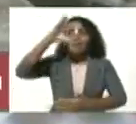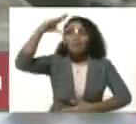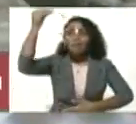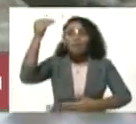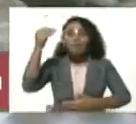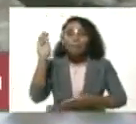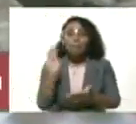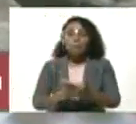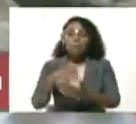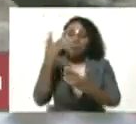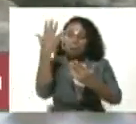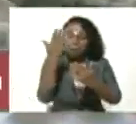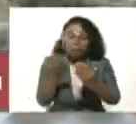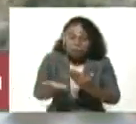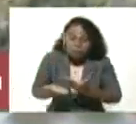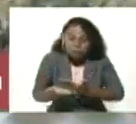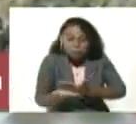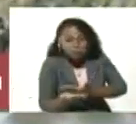que puso su mano.